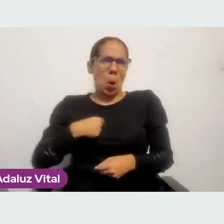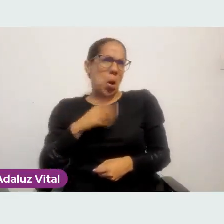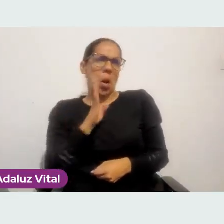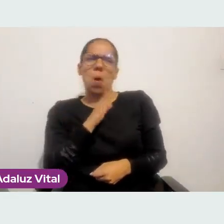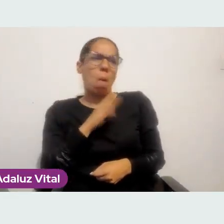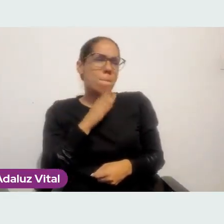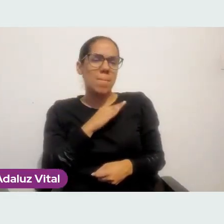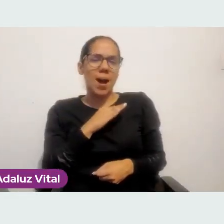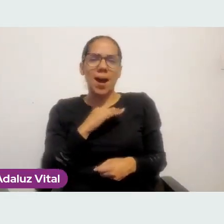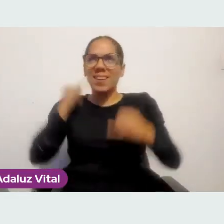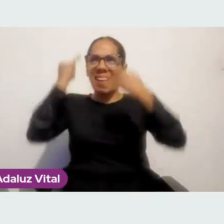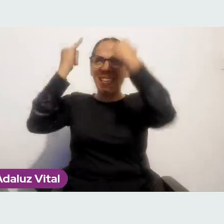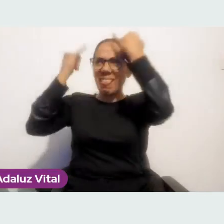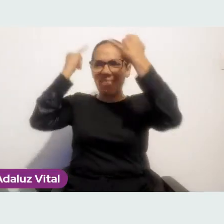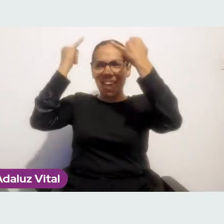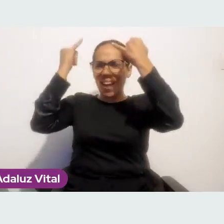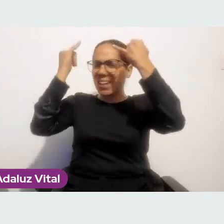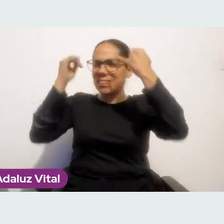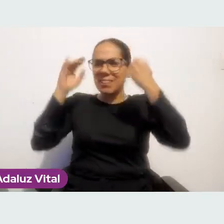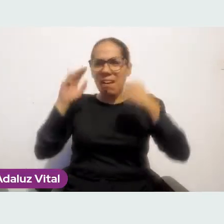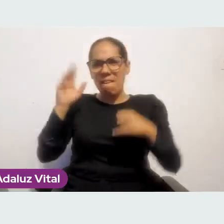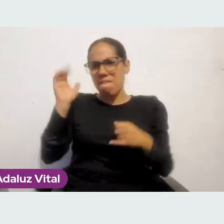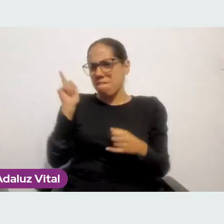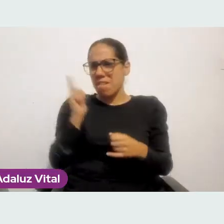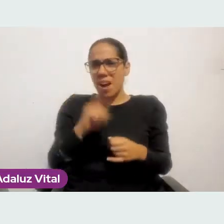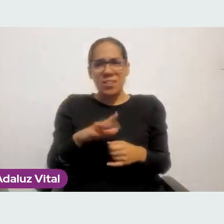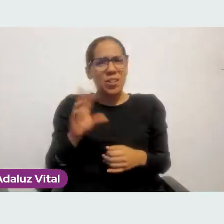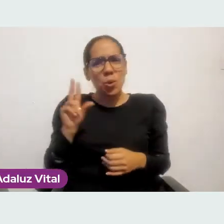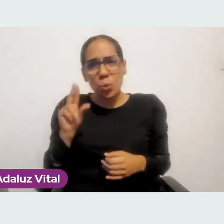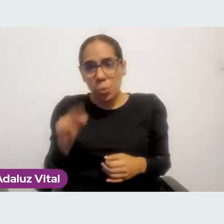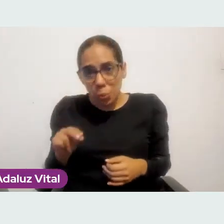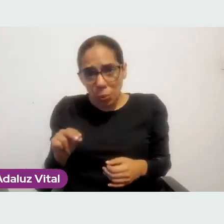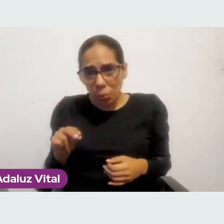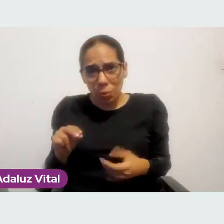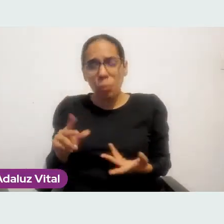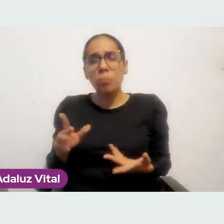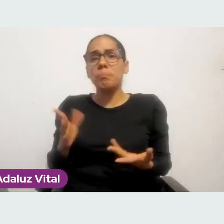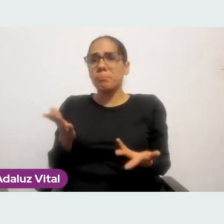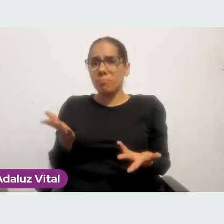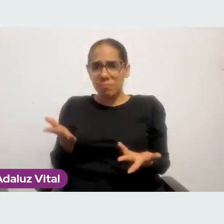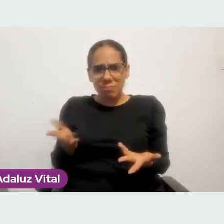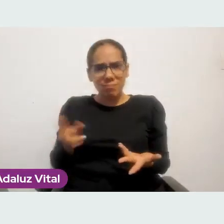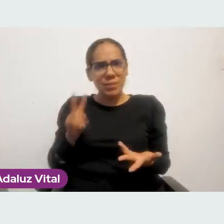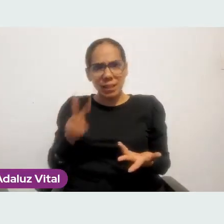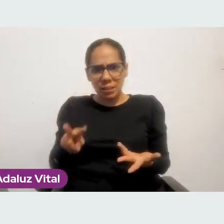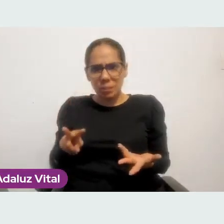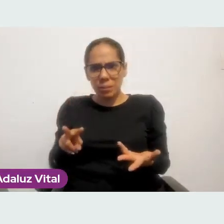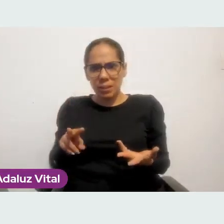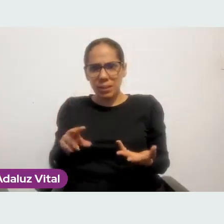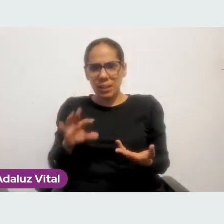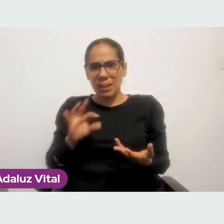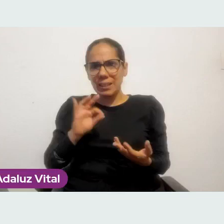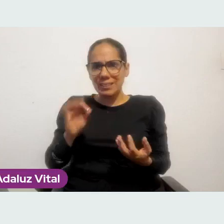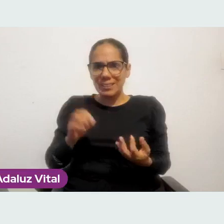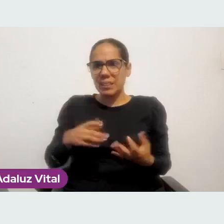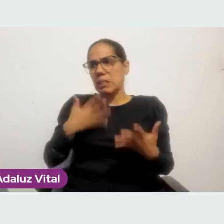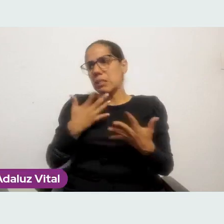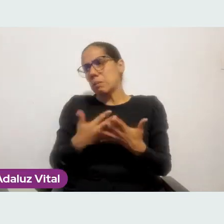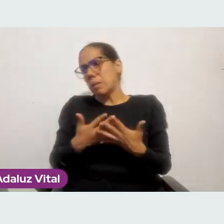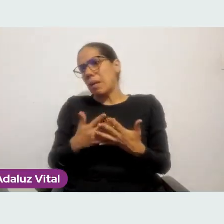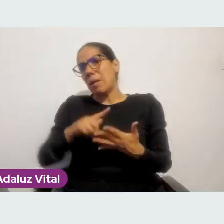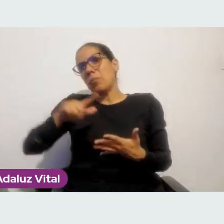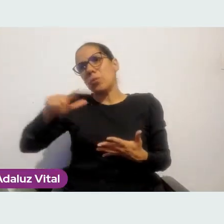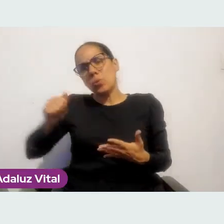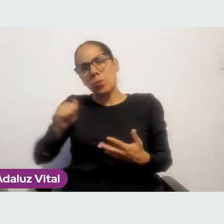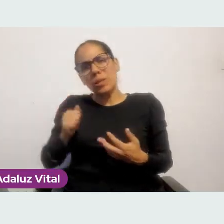con el psicólogo, porque ya nuestro límite ya sobrepasó cualquier cosa y entonces tengo que acudir con